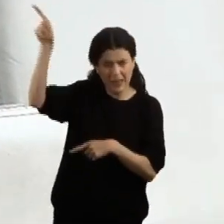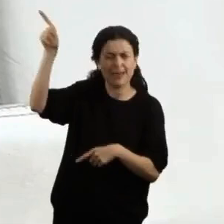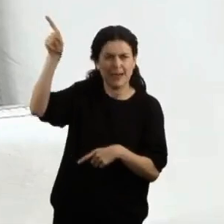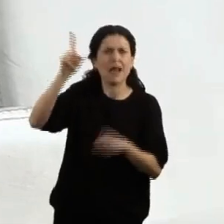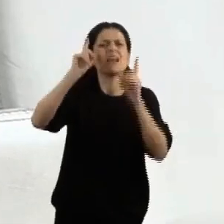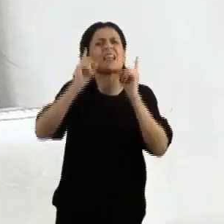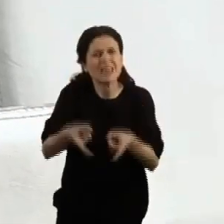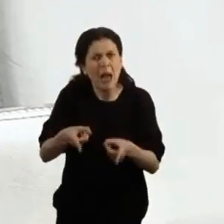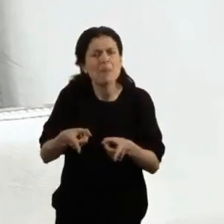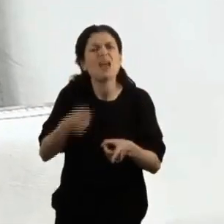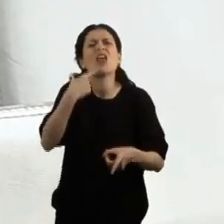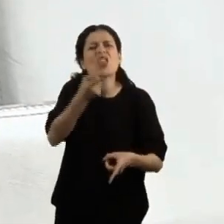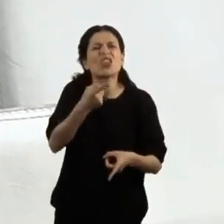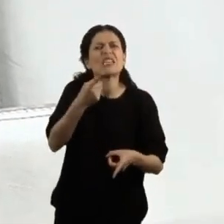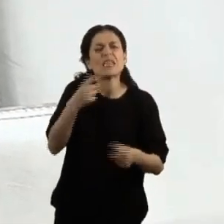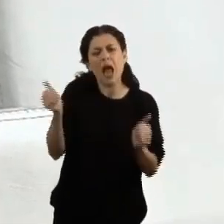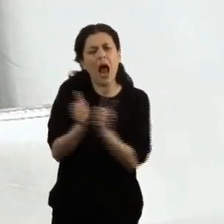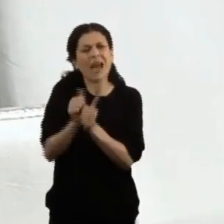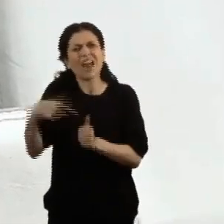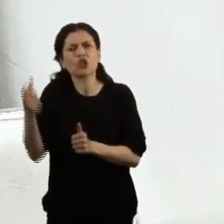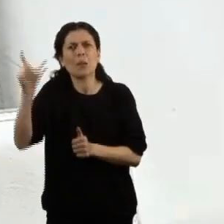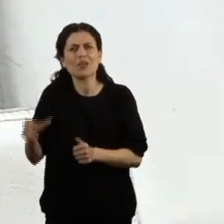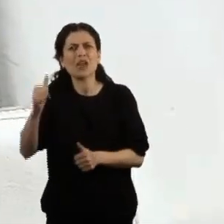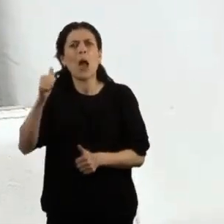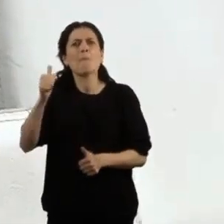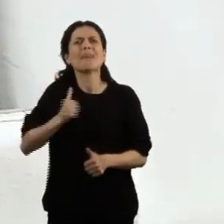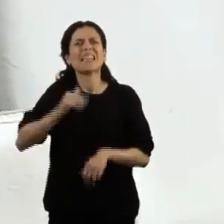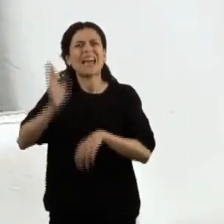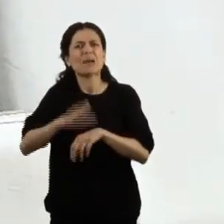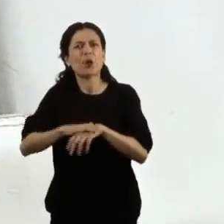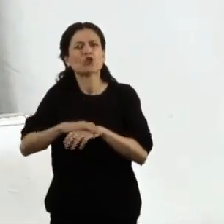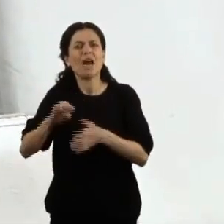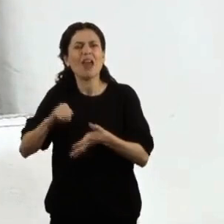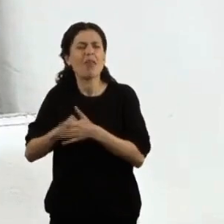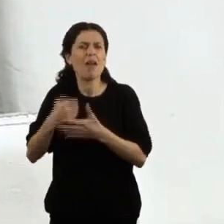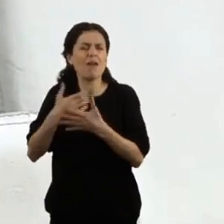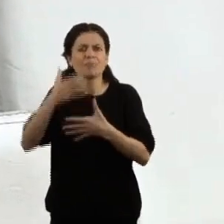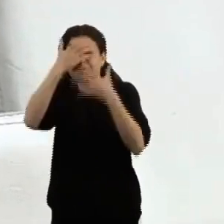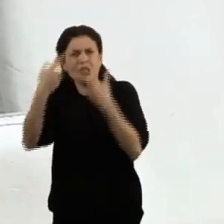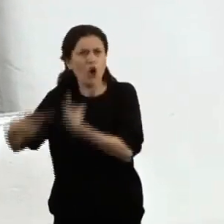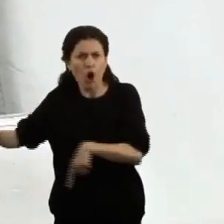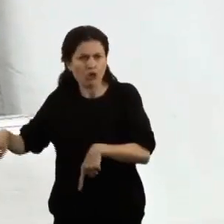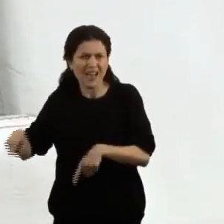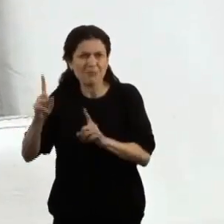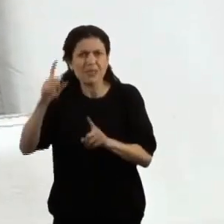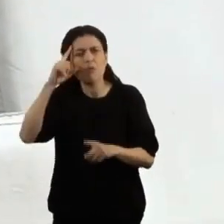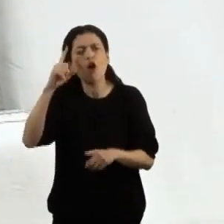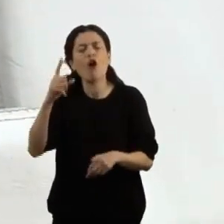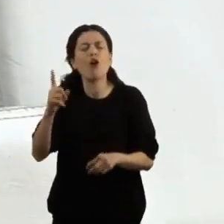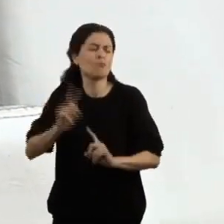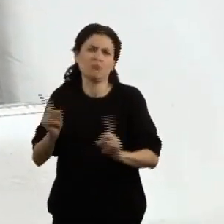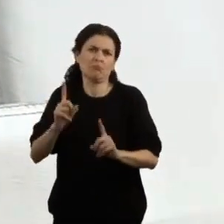querían hacerlo al lado de represores. Te pido una reflexión al respecto. Y si me permitís una tercera que estaba preparada,